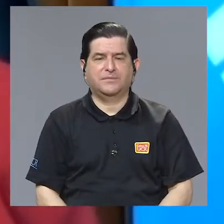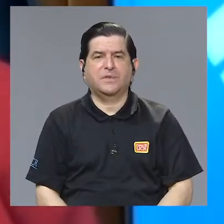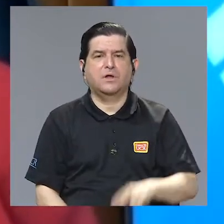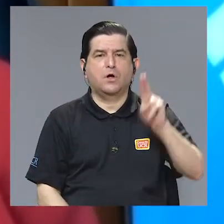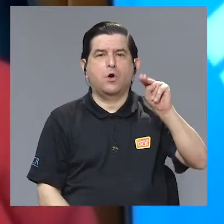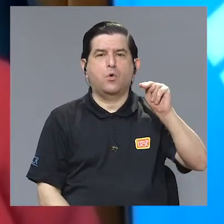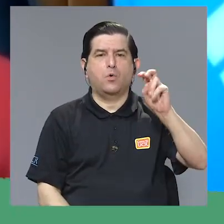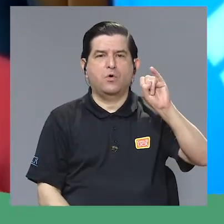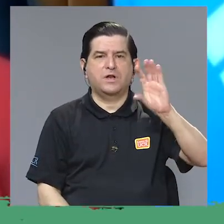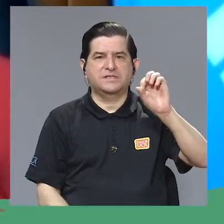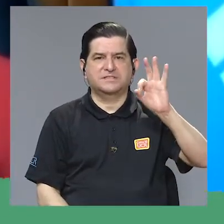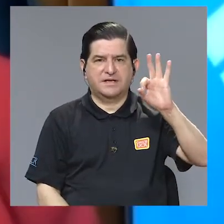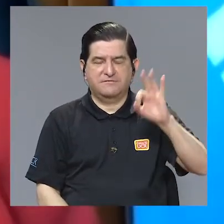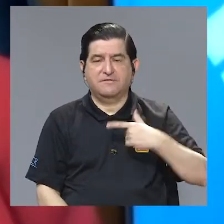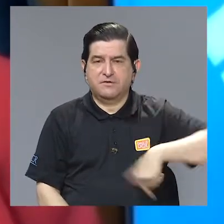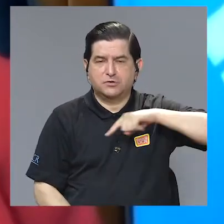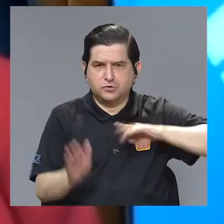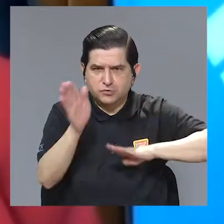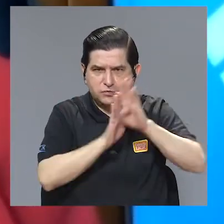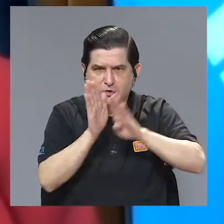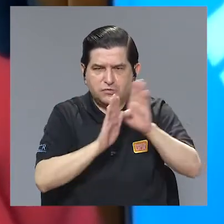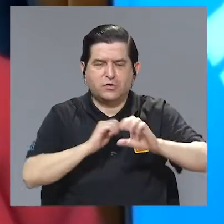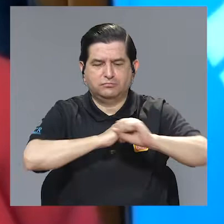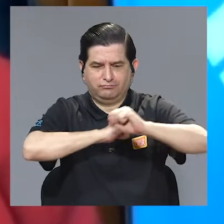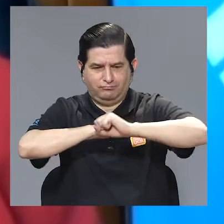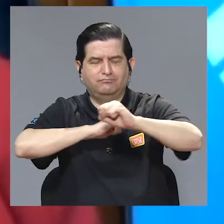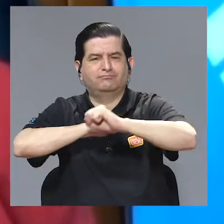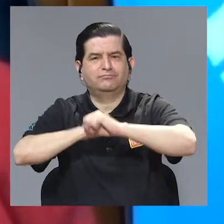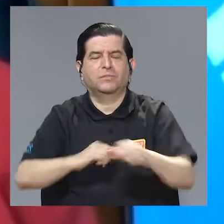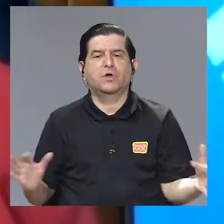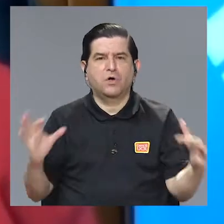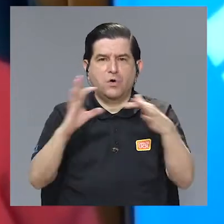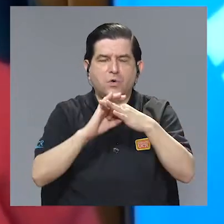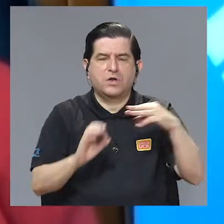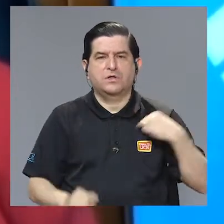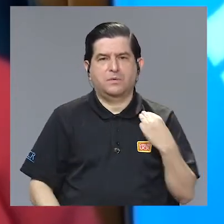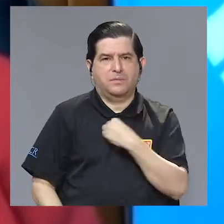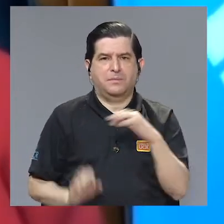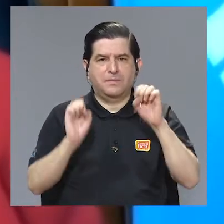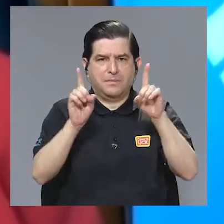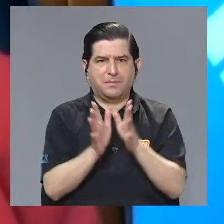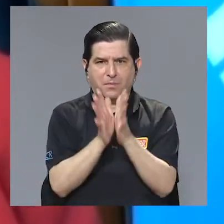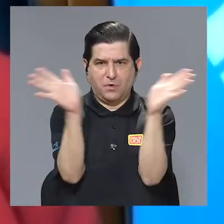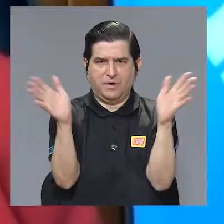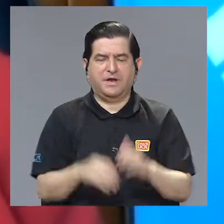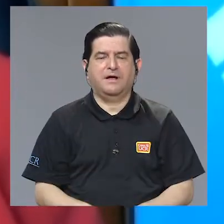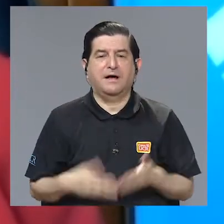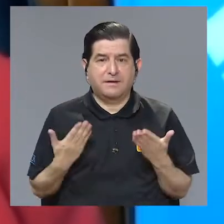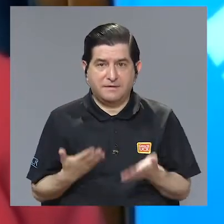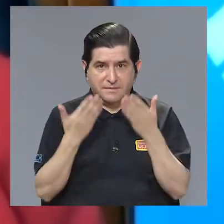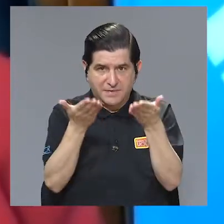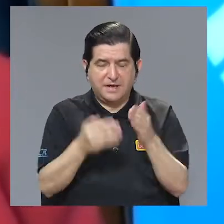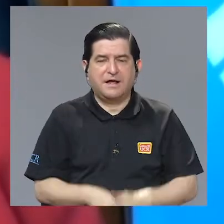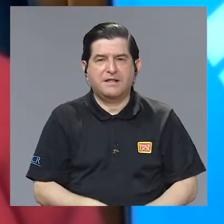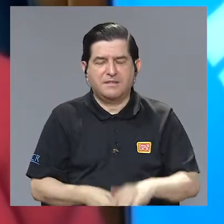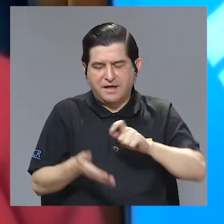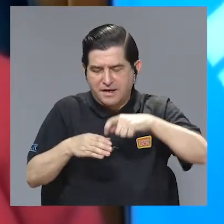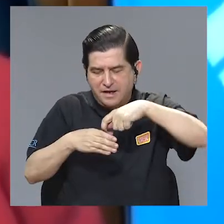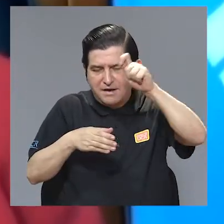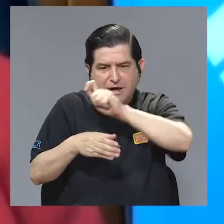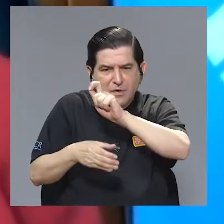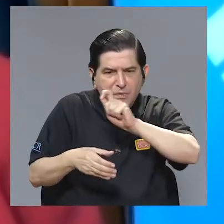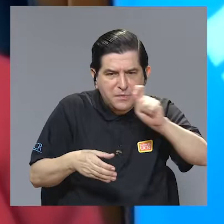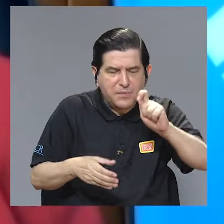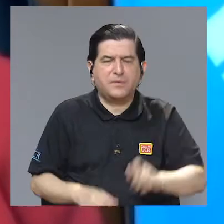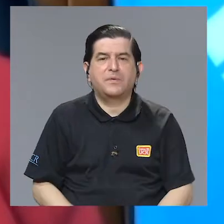Con UNICEF, por ejemplo, desarrollamos varias campañas en conjunto con el MEF y se entregaron crayolas en